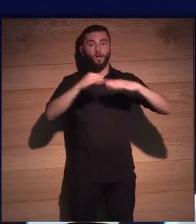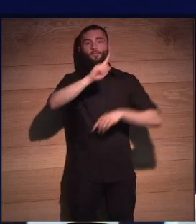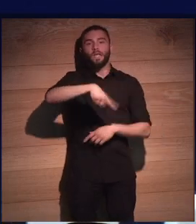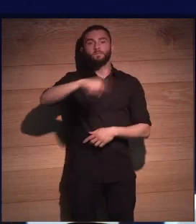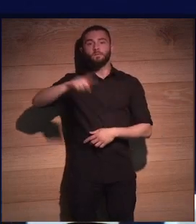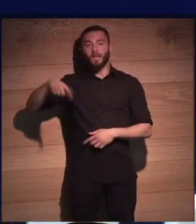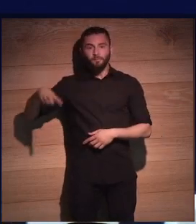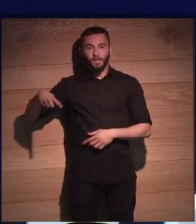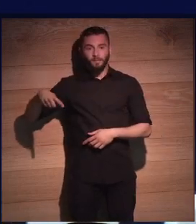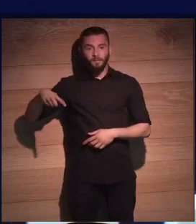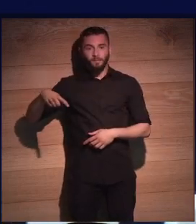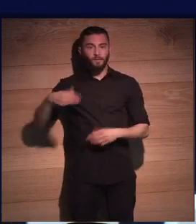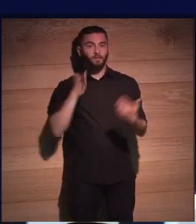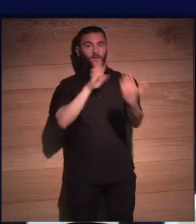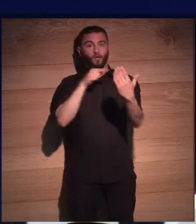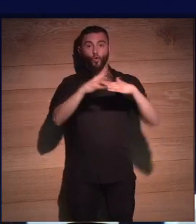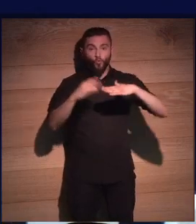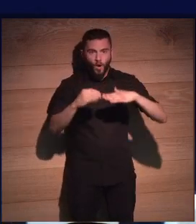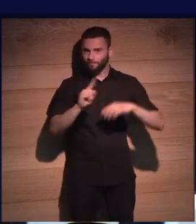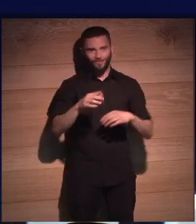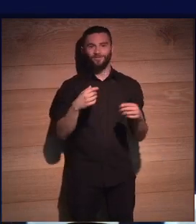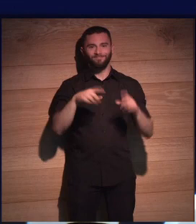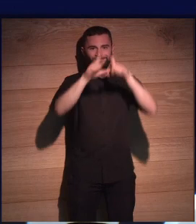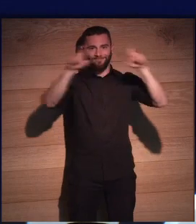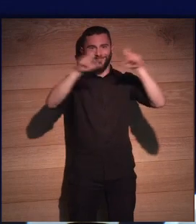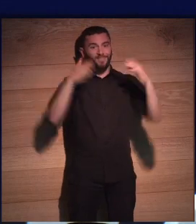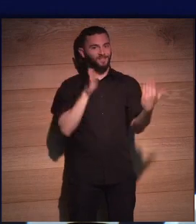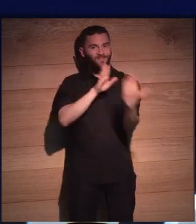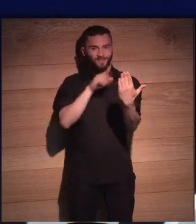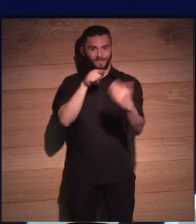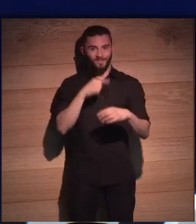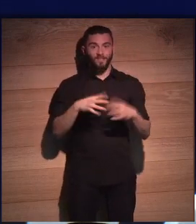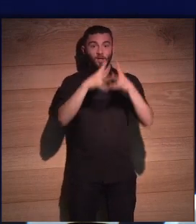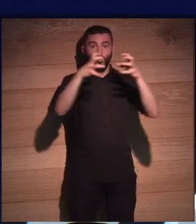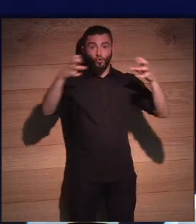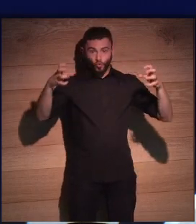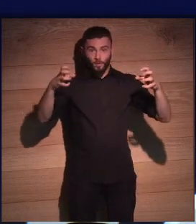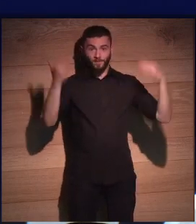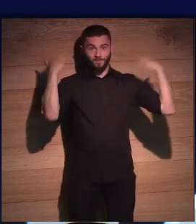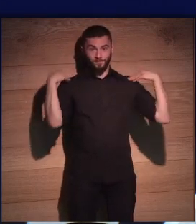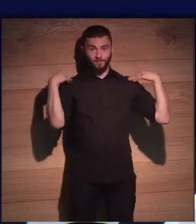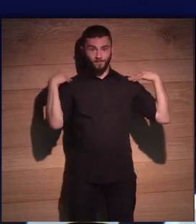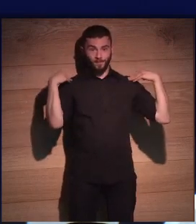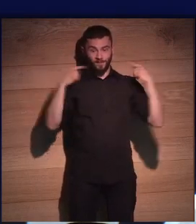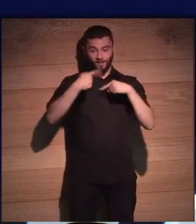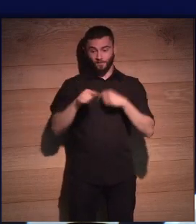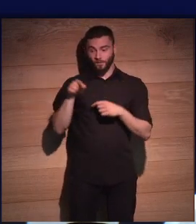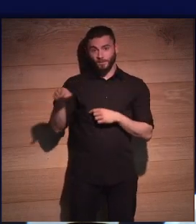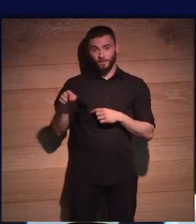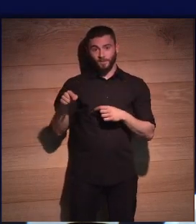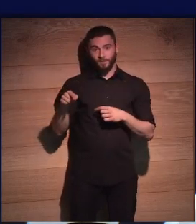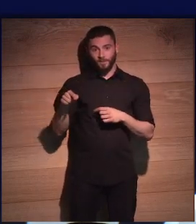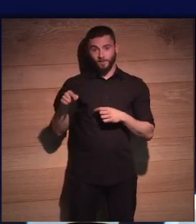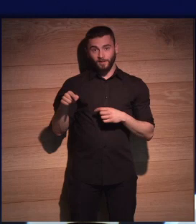es solo de cara a los usuarios, es de cara también a las empresas. Los proveedores de la nube que proveen a otros de servicios donde se implantan y se crean